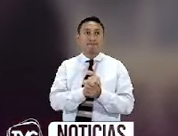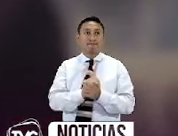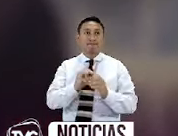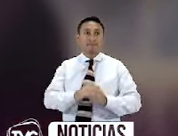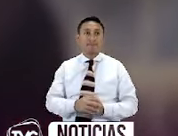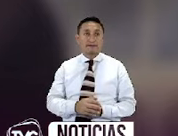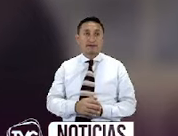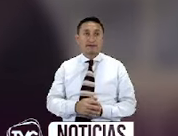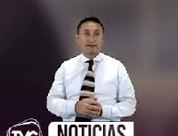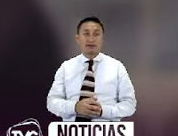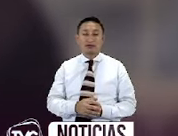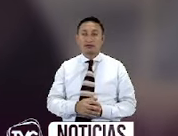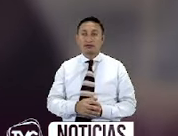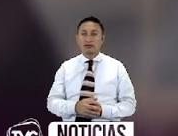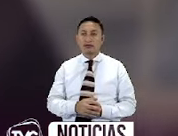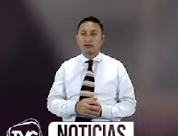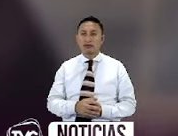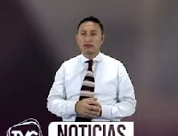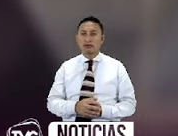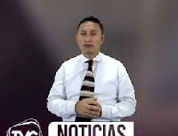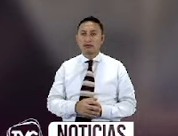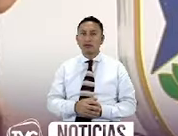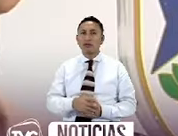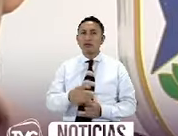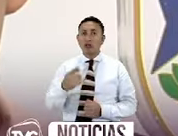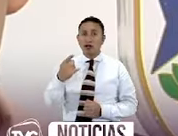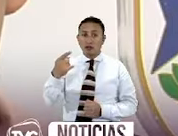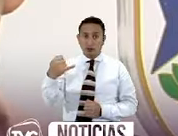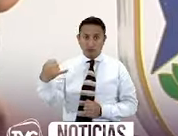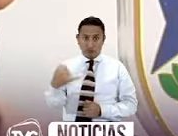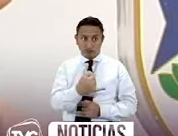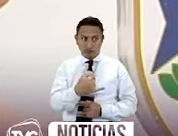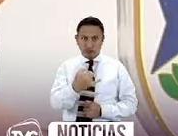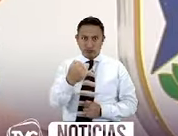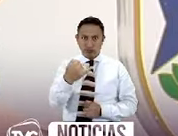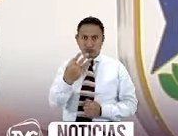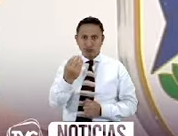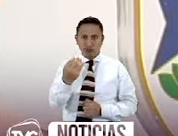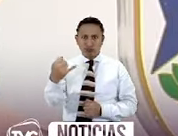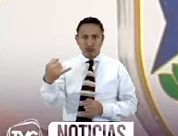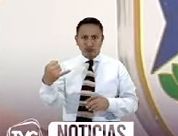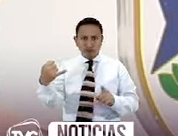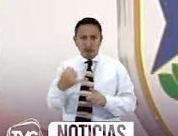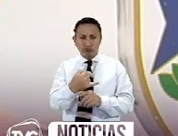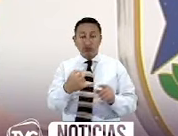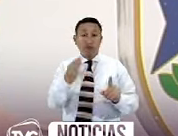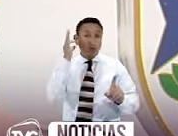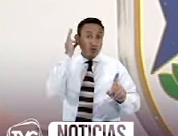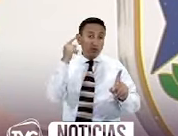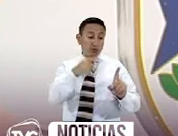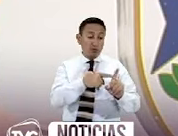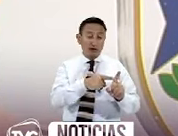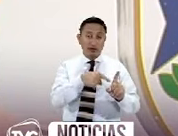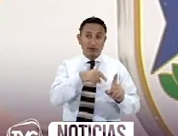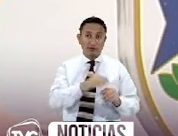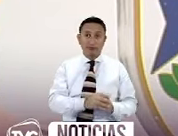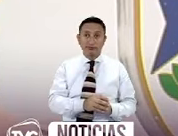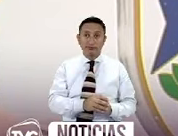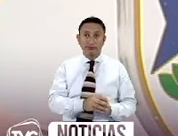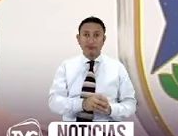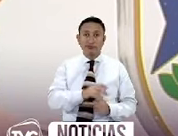habría ultrajado a la menor por varias ocasiones. En primera instancia, la menor de edad pues tomaba una actitud media